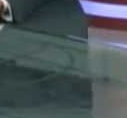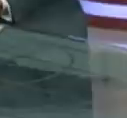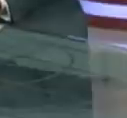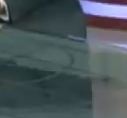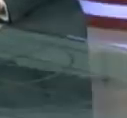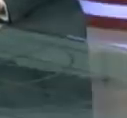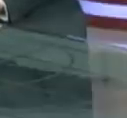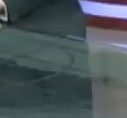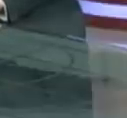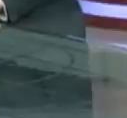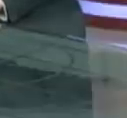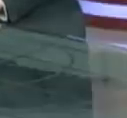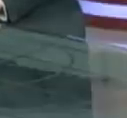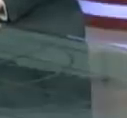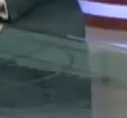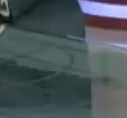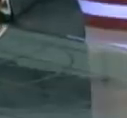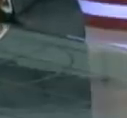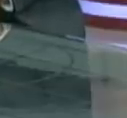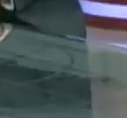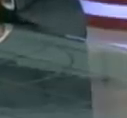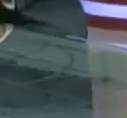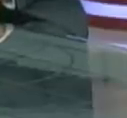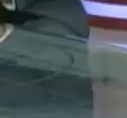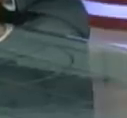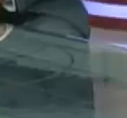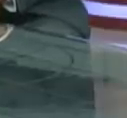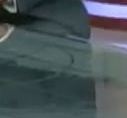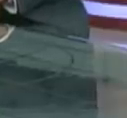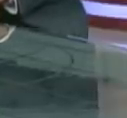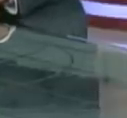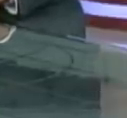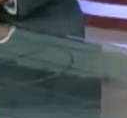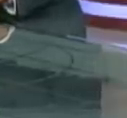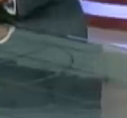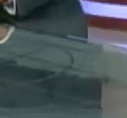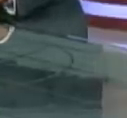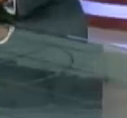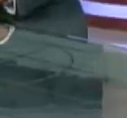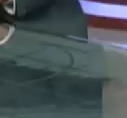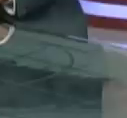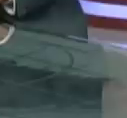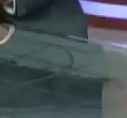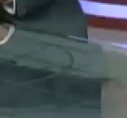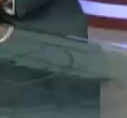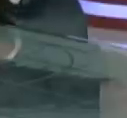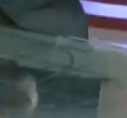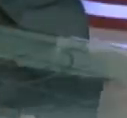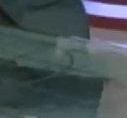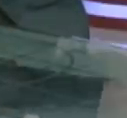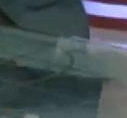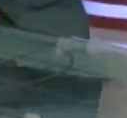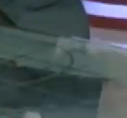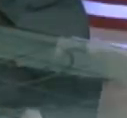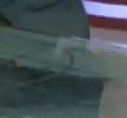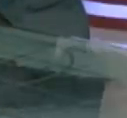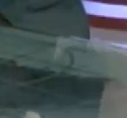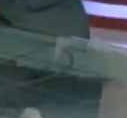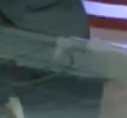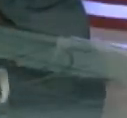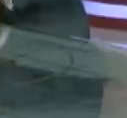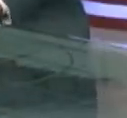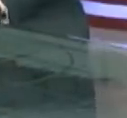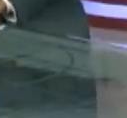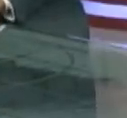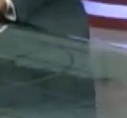discrepancia frente a la pandemia del COVID-19. Estamos atentos a lo que va a ser la información de último minuto. A esta hora nos enlazamos a la